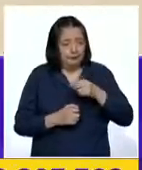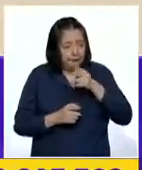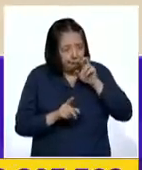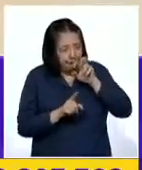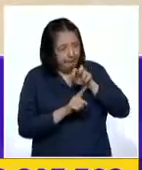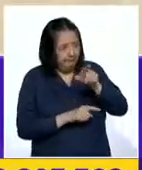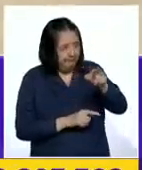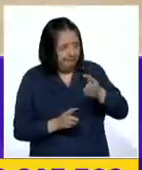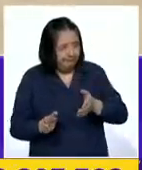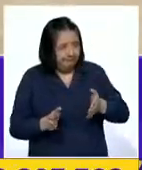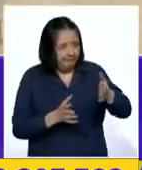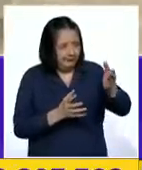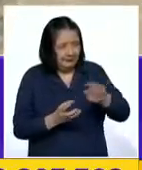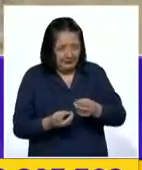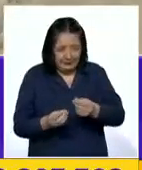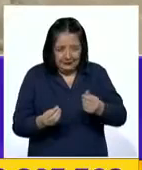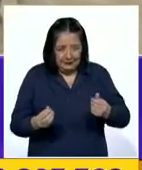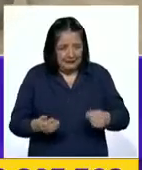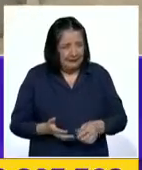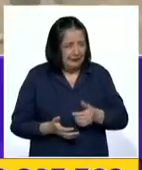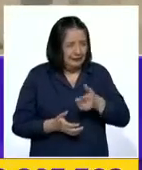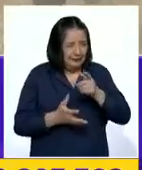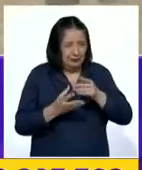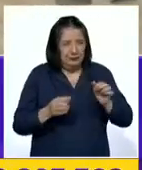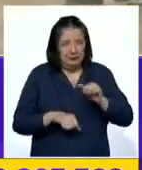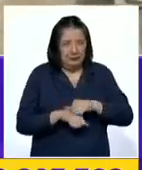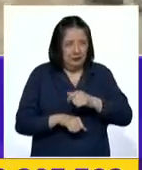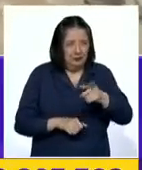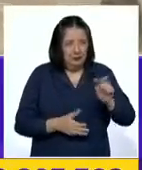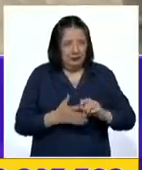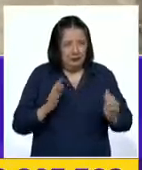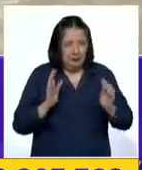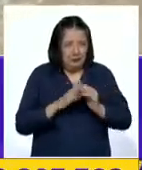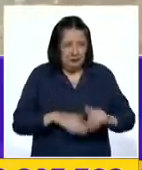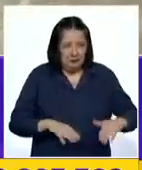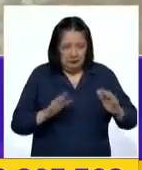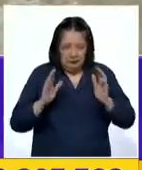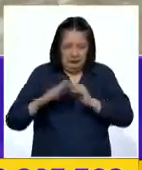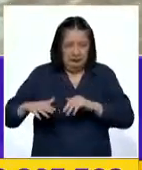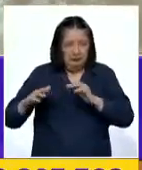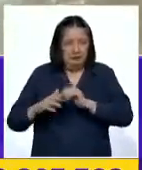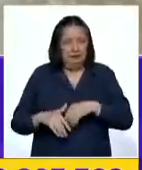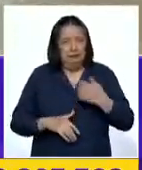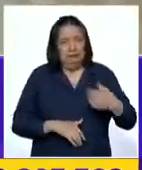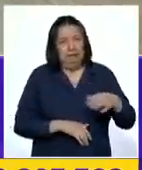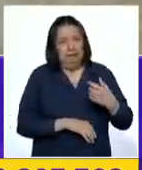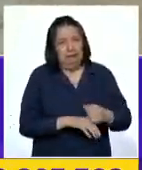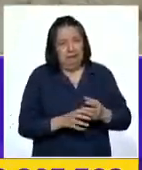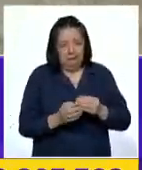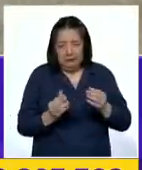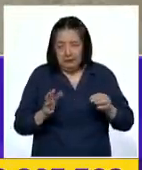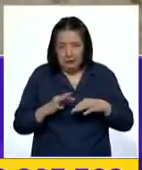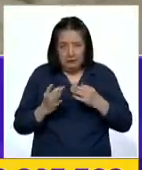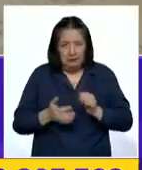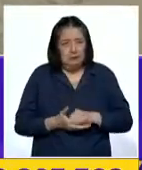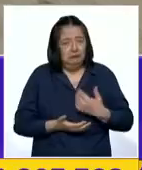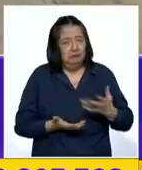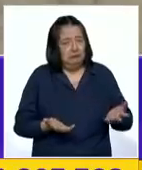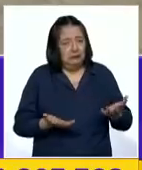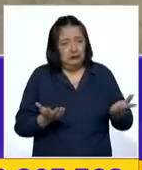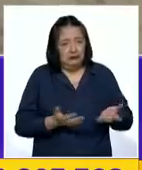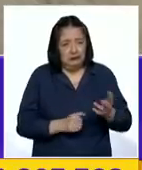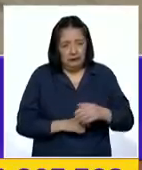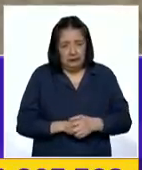kilómetros de lodo, tierra, piedras y casas derrumbadas, las que han vivido cientos de familias que quedaron